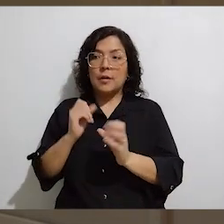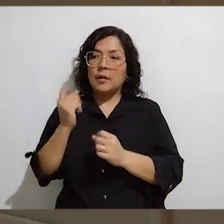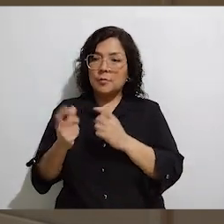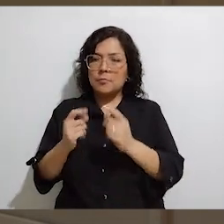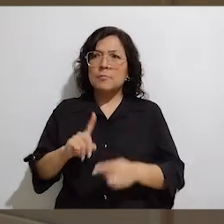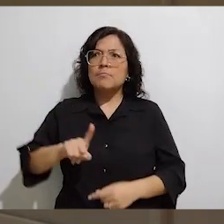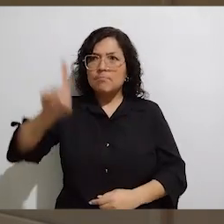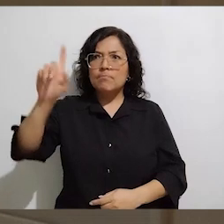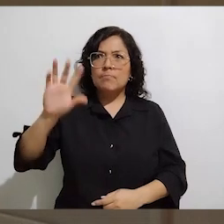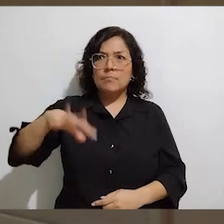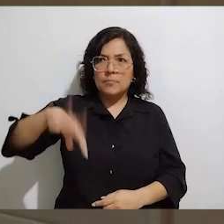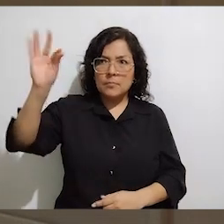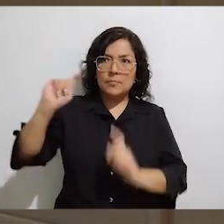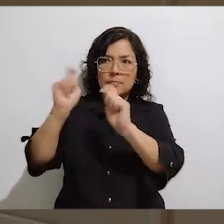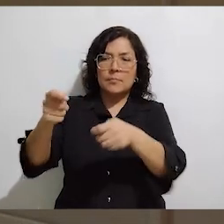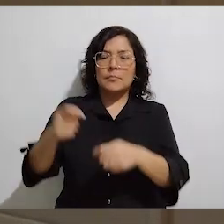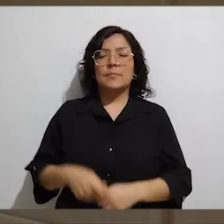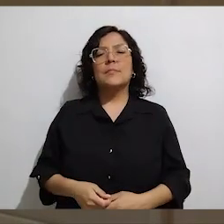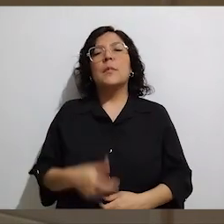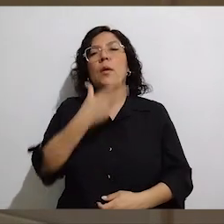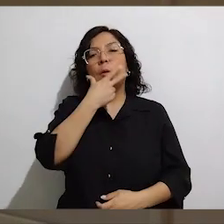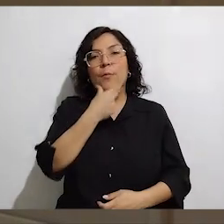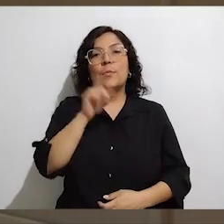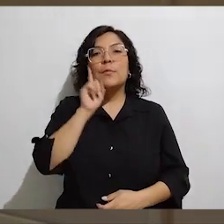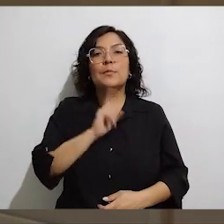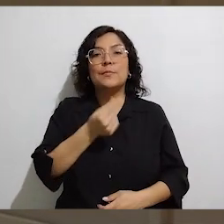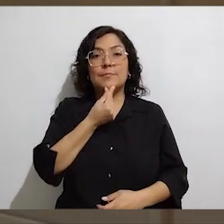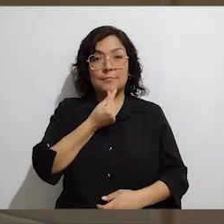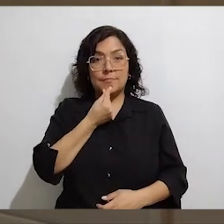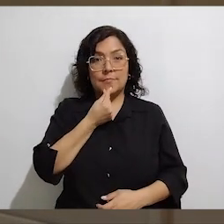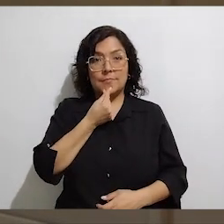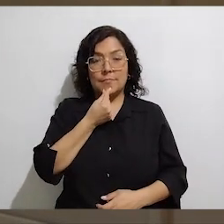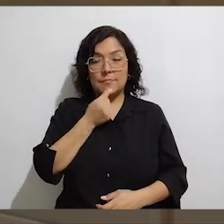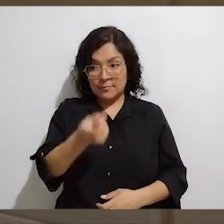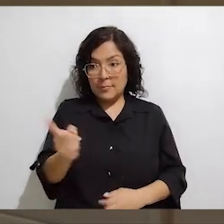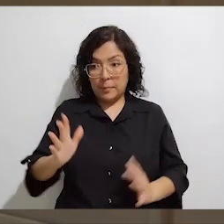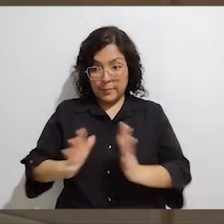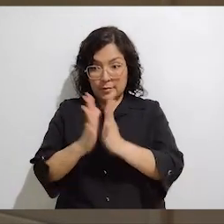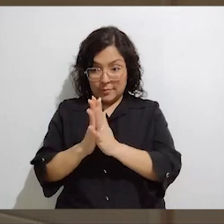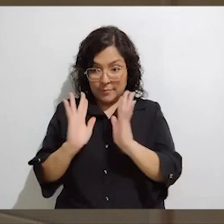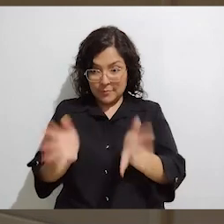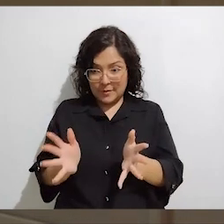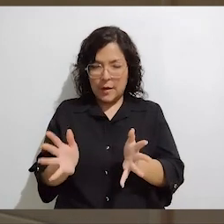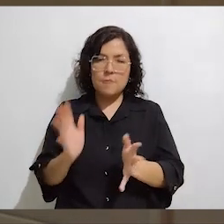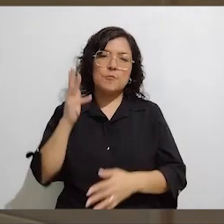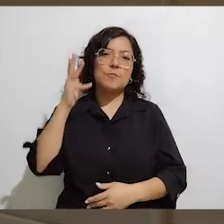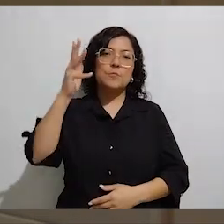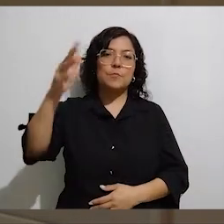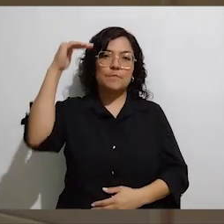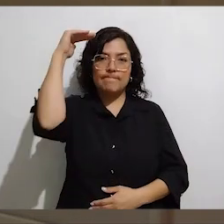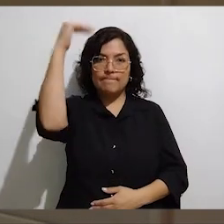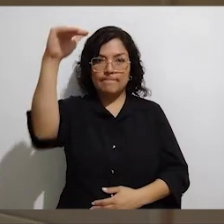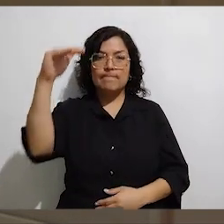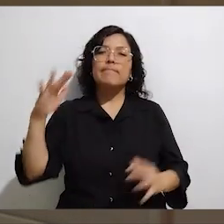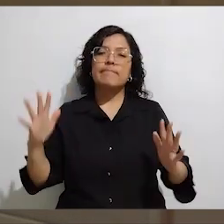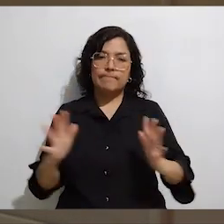cabildo, esas personas, niñas y niños, van a ser excelentes ciudadanas y ciudadanos en un futuro.